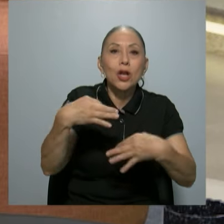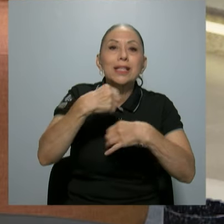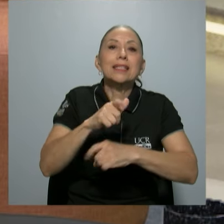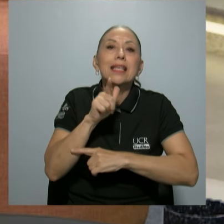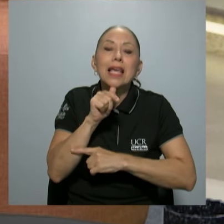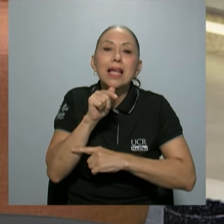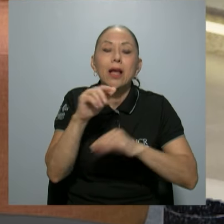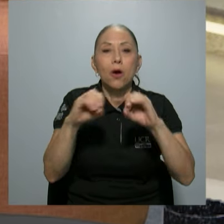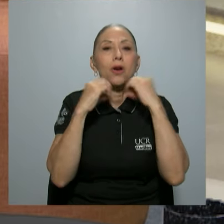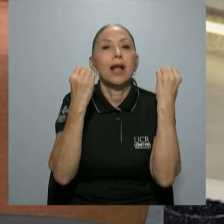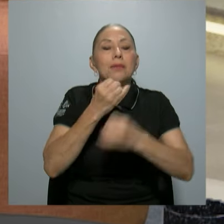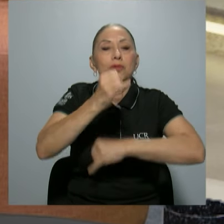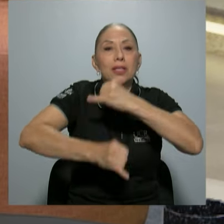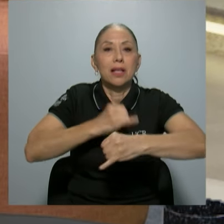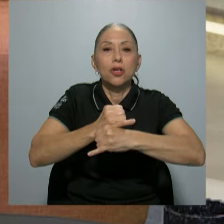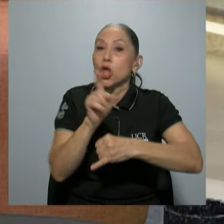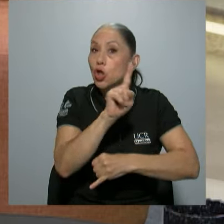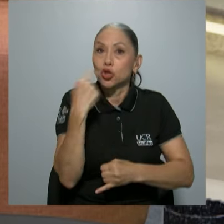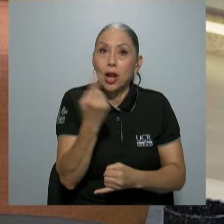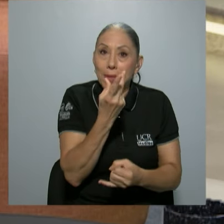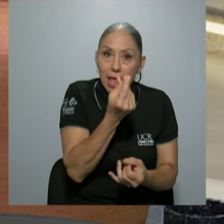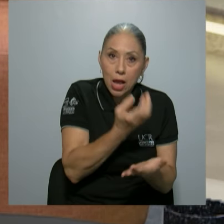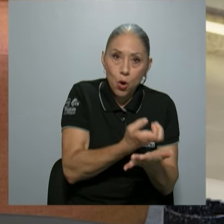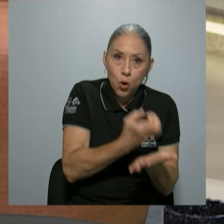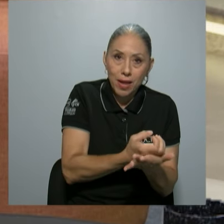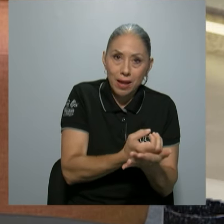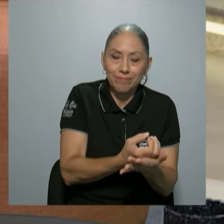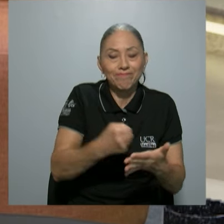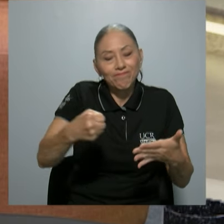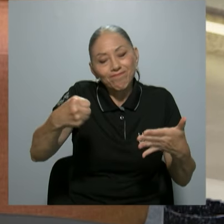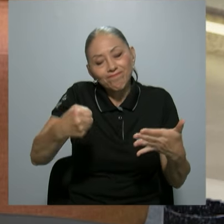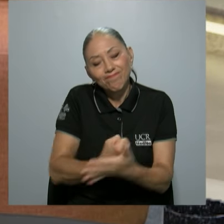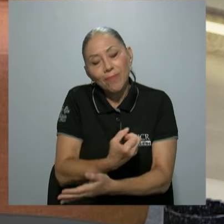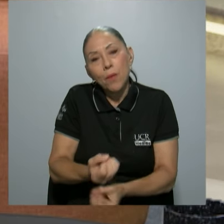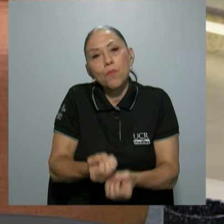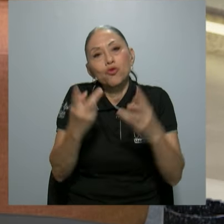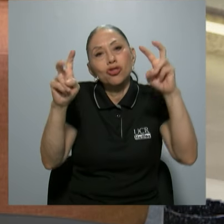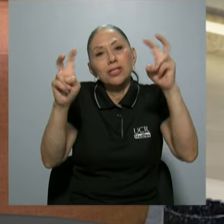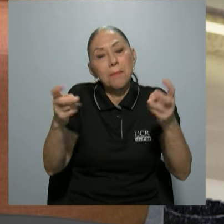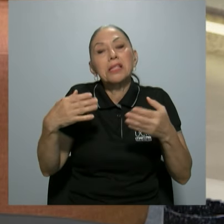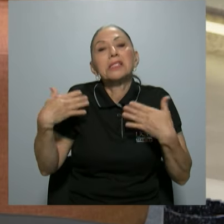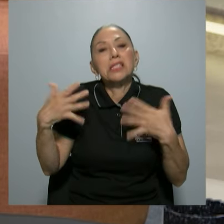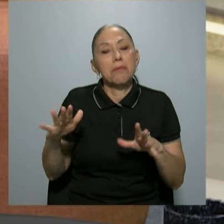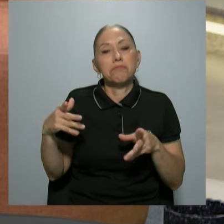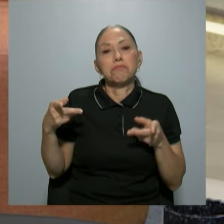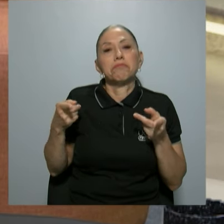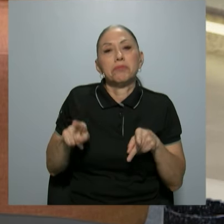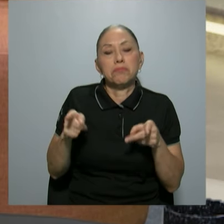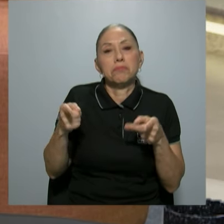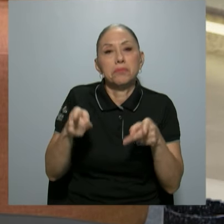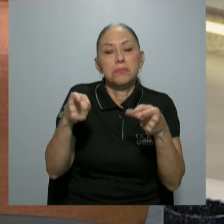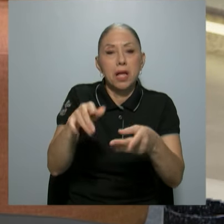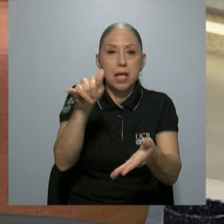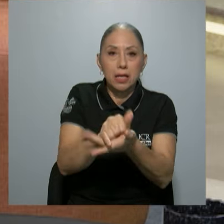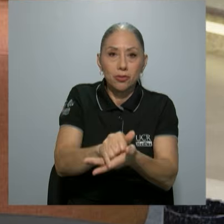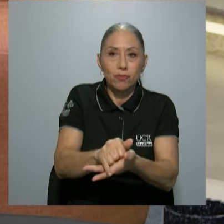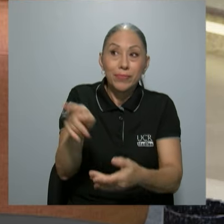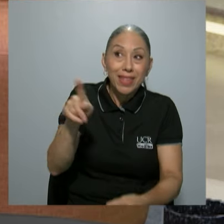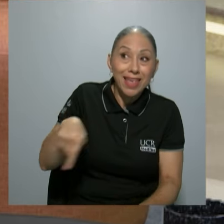internacionales, no solo en materia económica, en muchas materias, lamentablemente, ha venido sucediendo eso, ¿verdad? Que nos